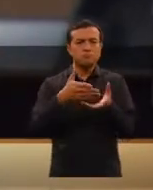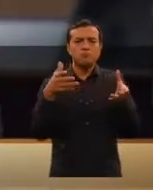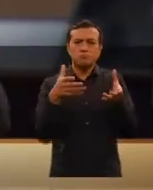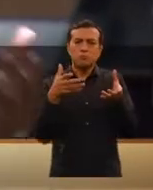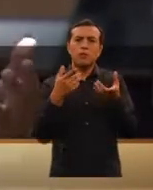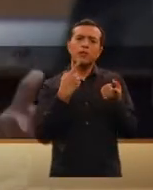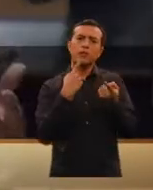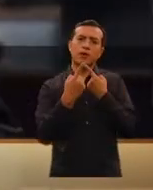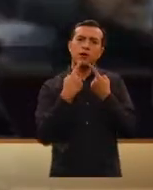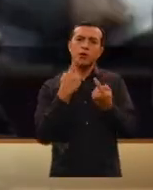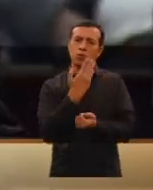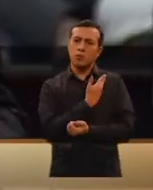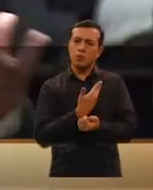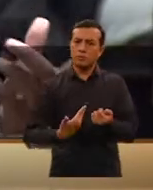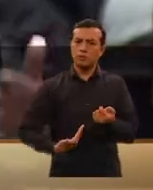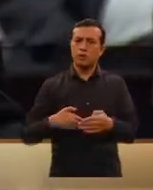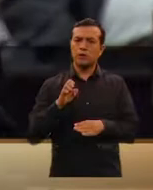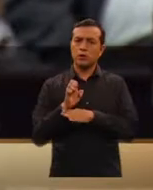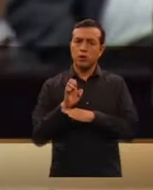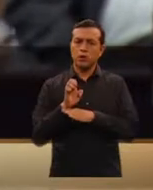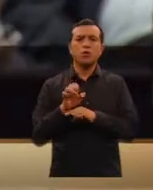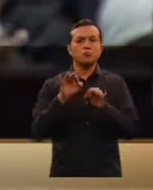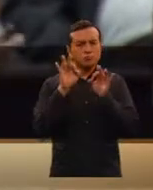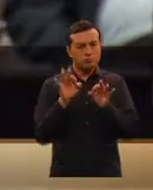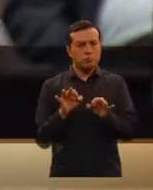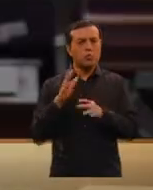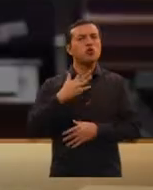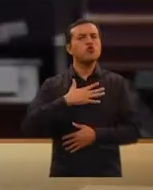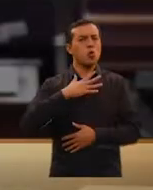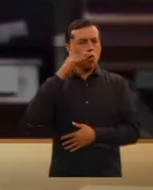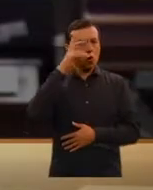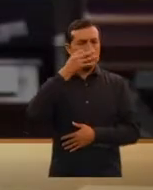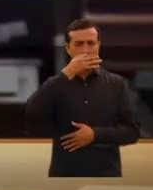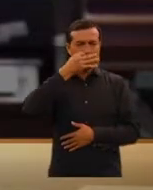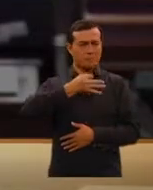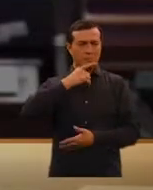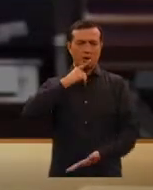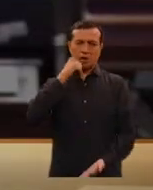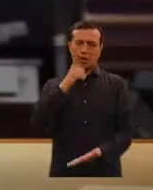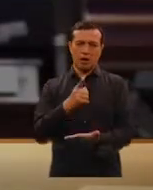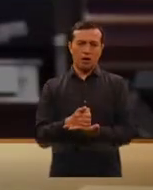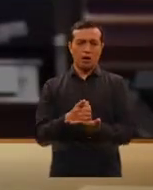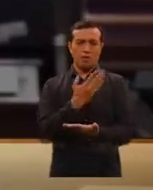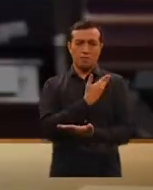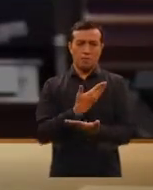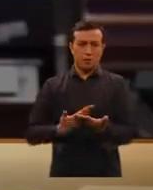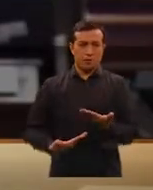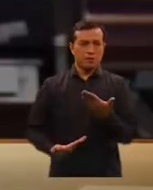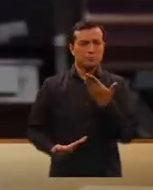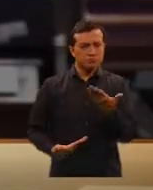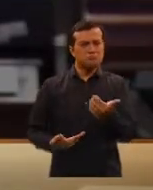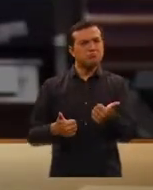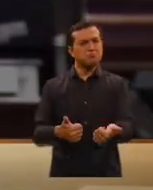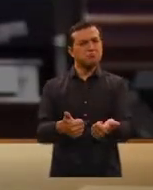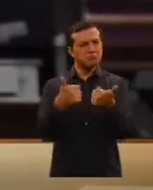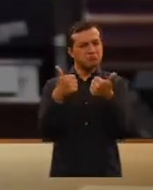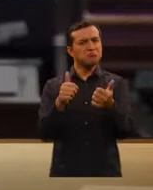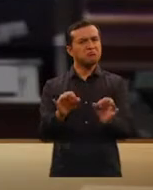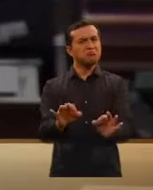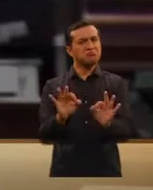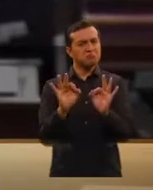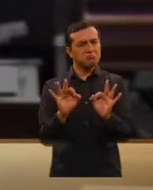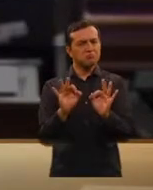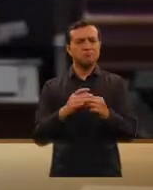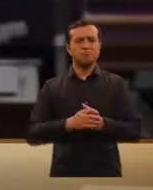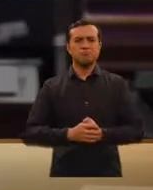de intermediar el diálogo con el presidente de la República. Y yo creo que es justo lo que el señor presidente hizo.